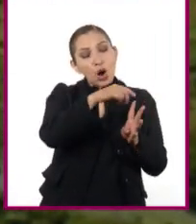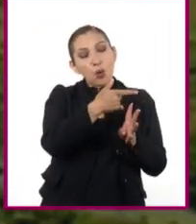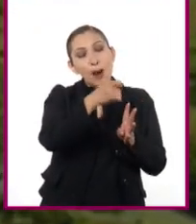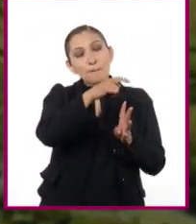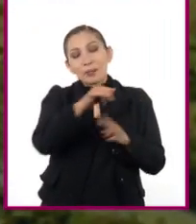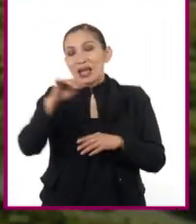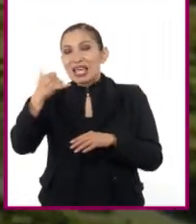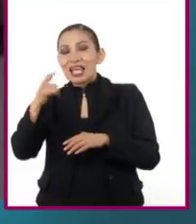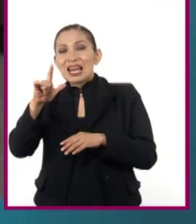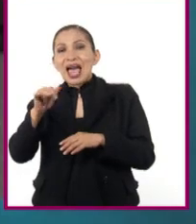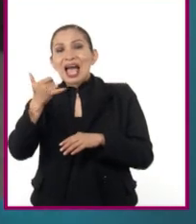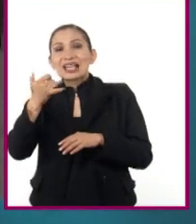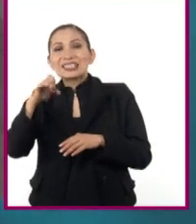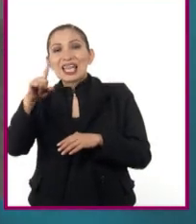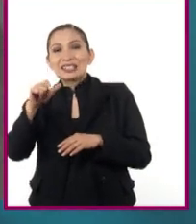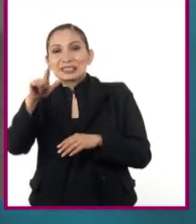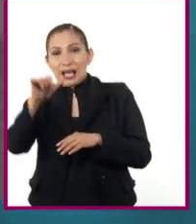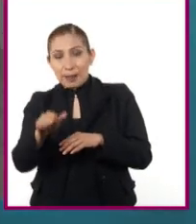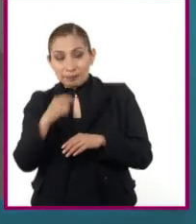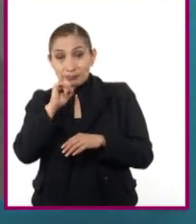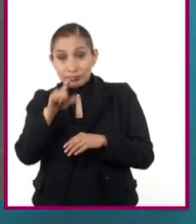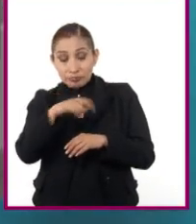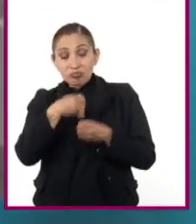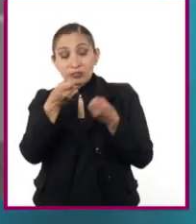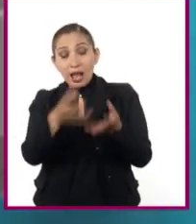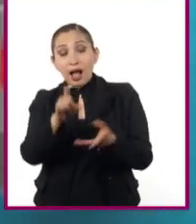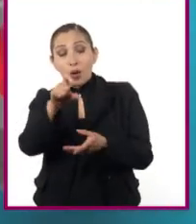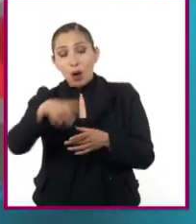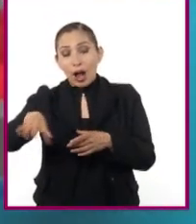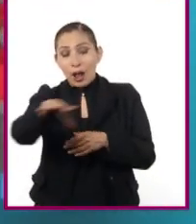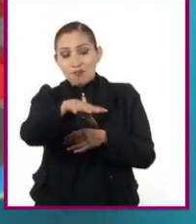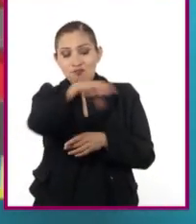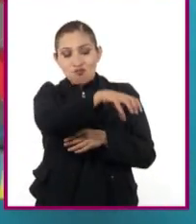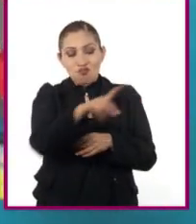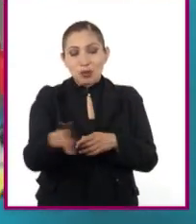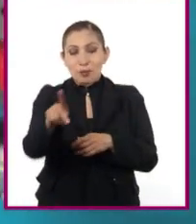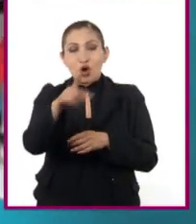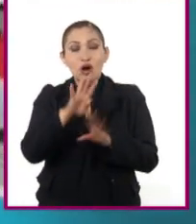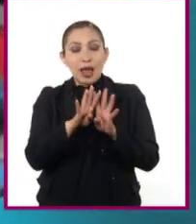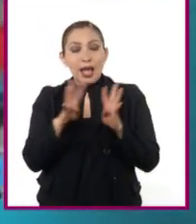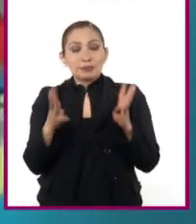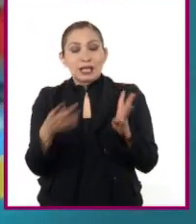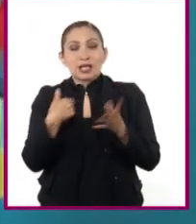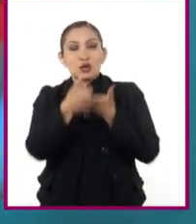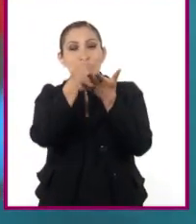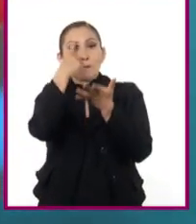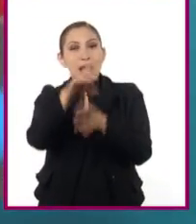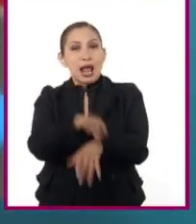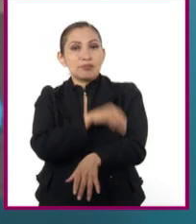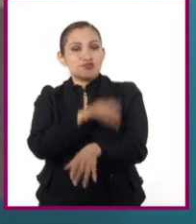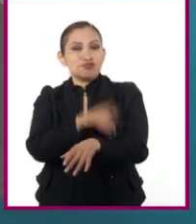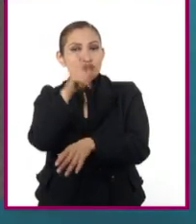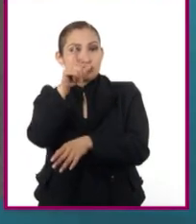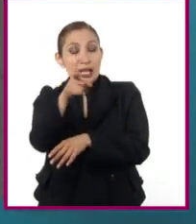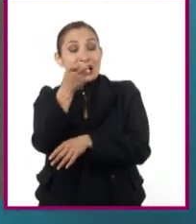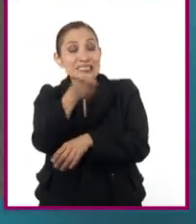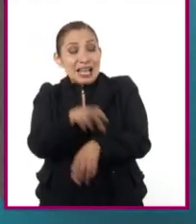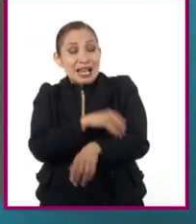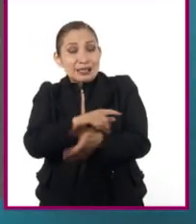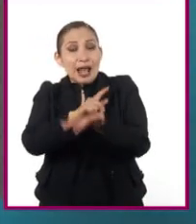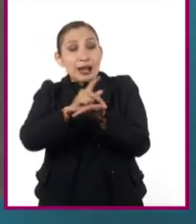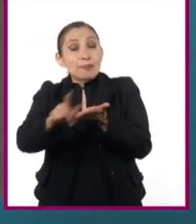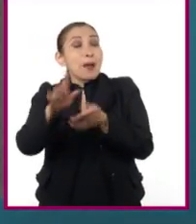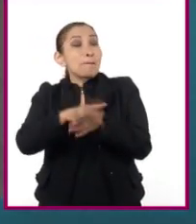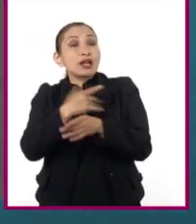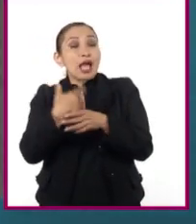Aguamilpa y La Yesca. Además de aportar agua a las poblaciones, las presas generan electricidad. Es energía